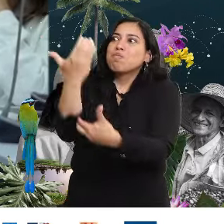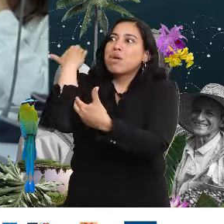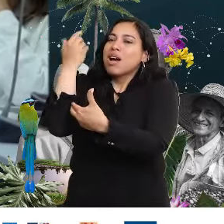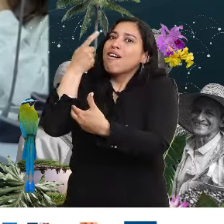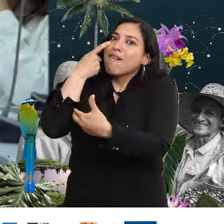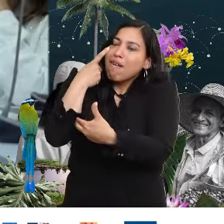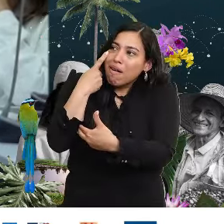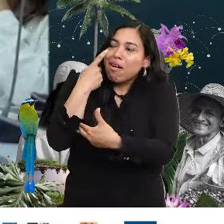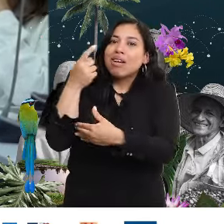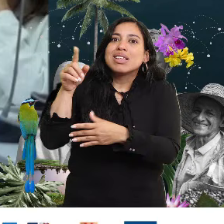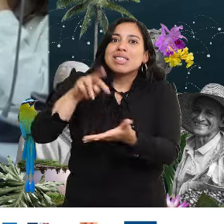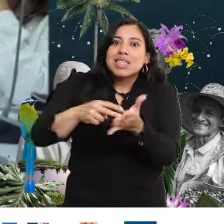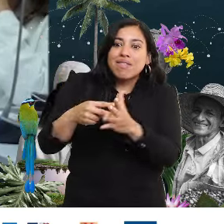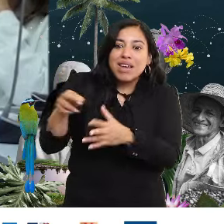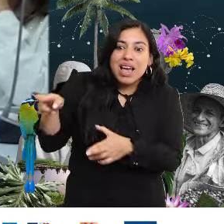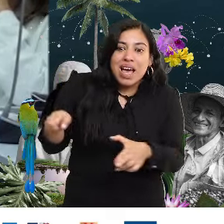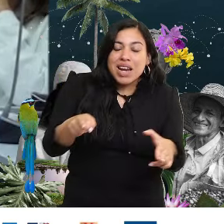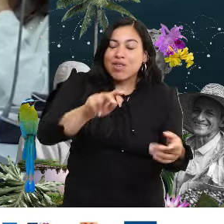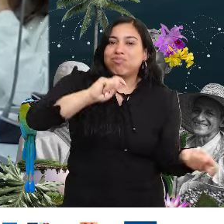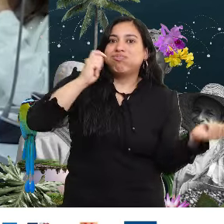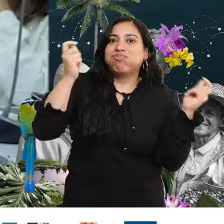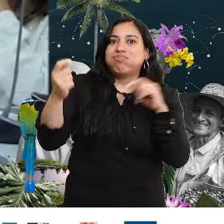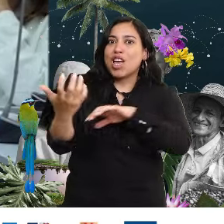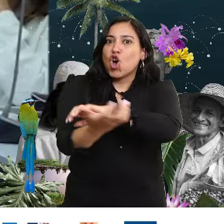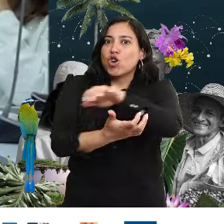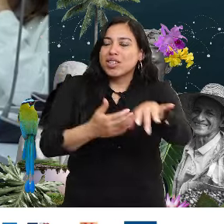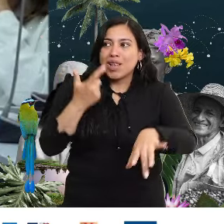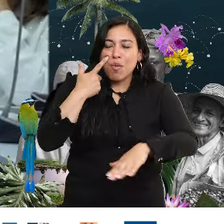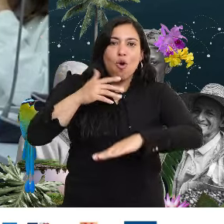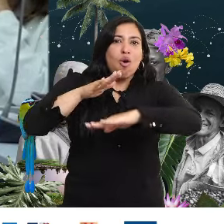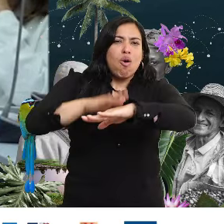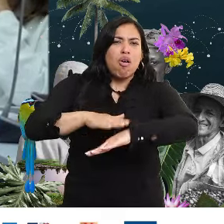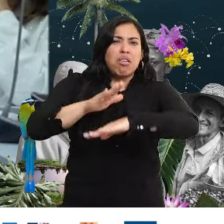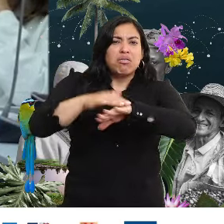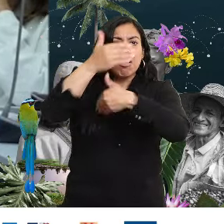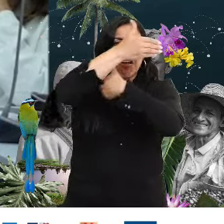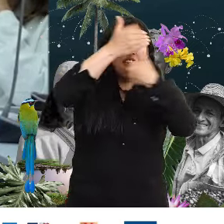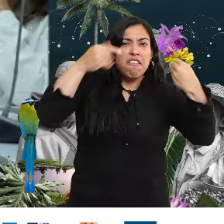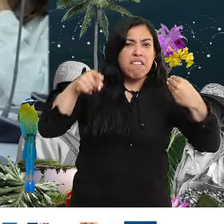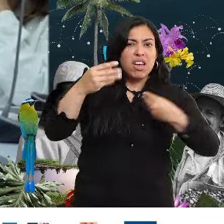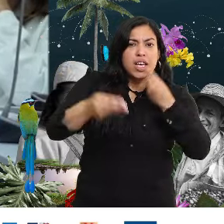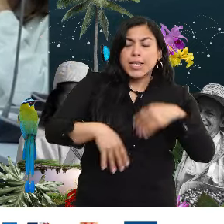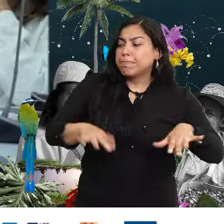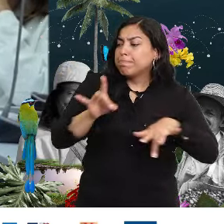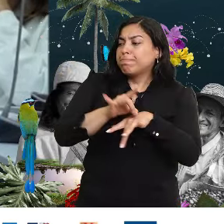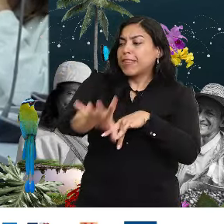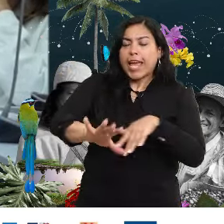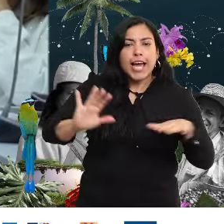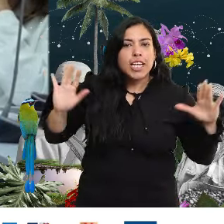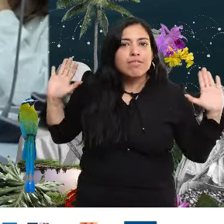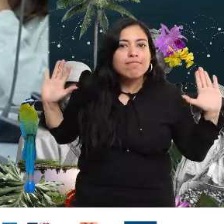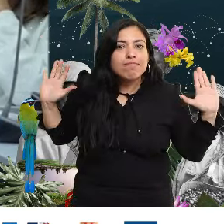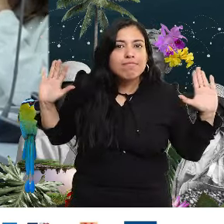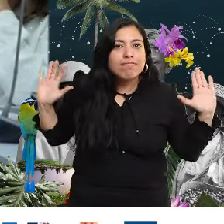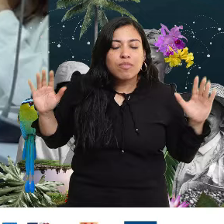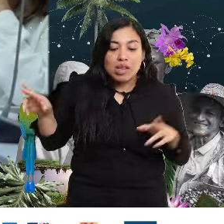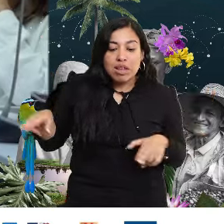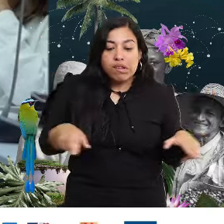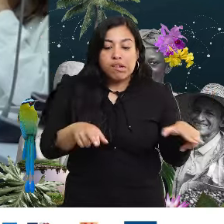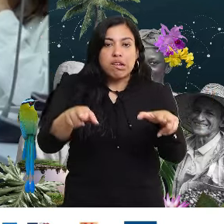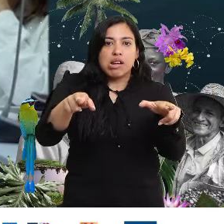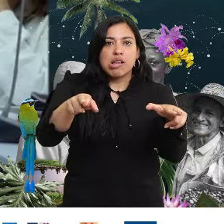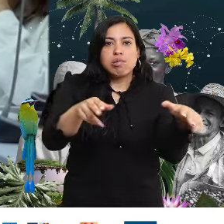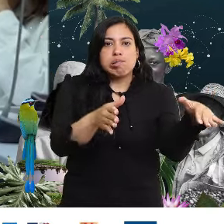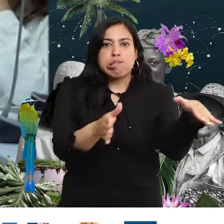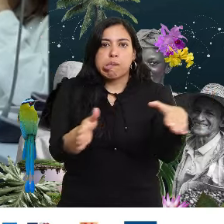iba a haber un cambio total del ecosistema. Los actores armados no lo permitieron y el cauce del río